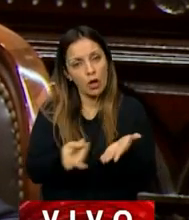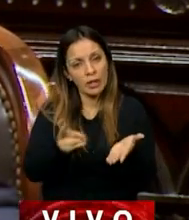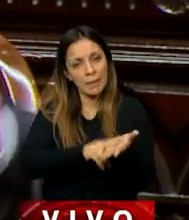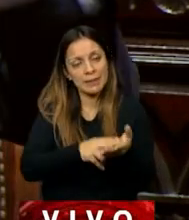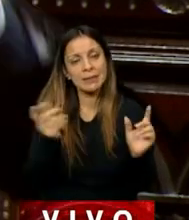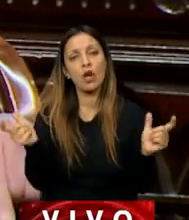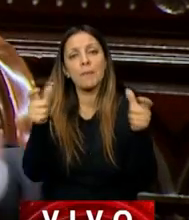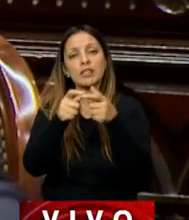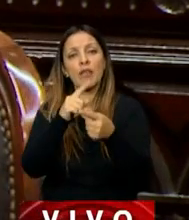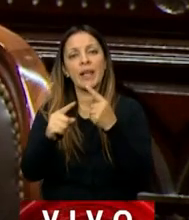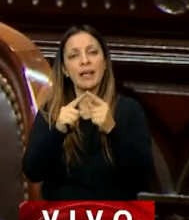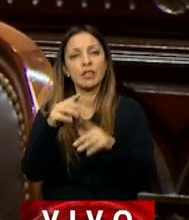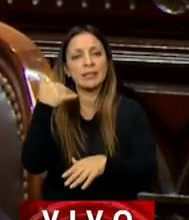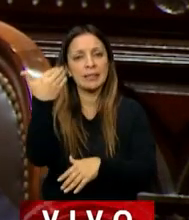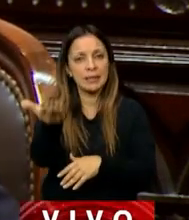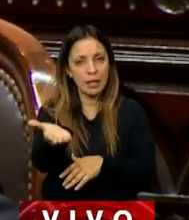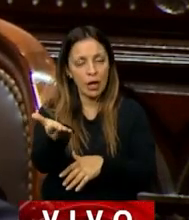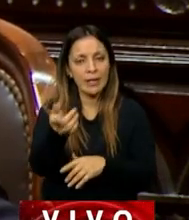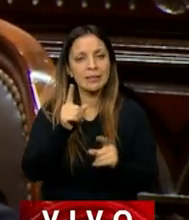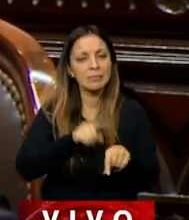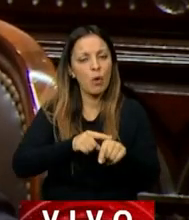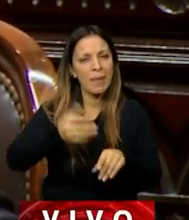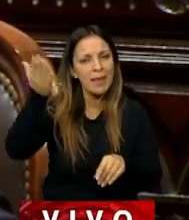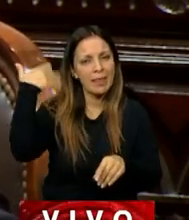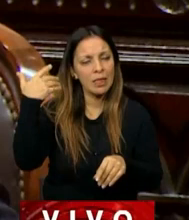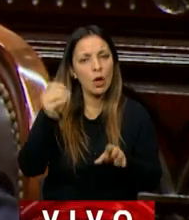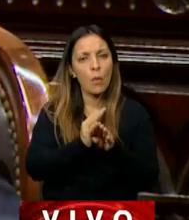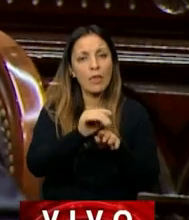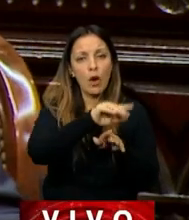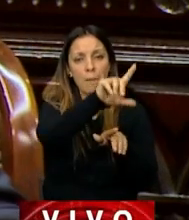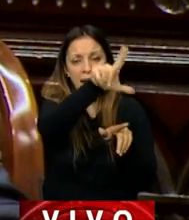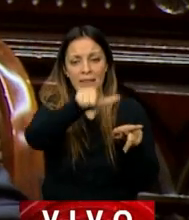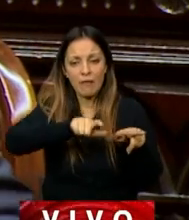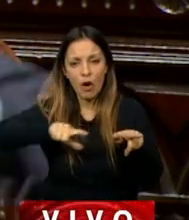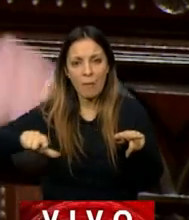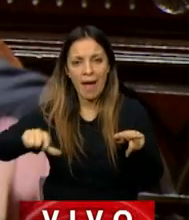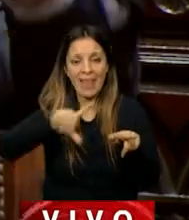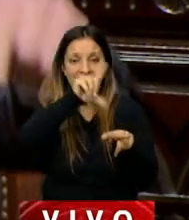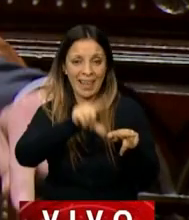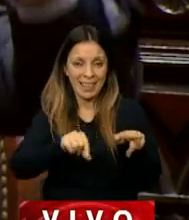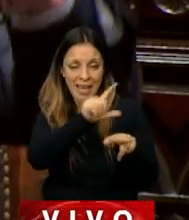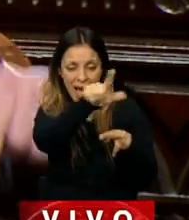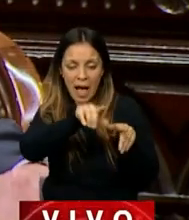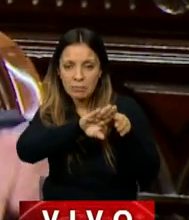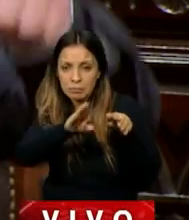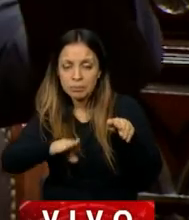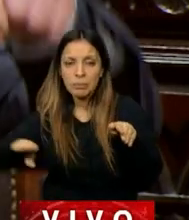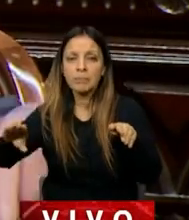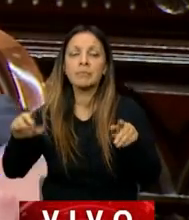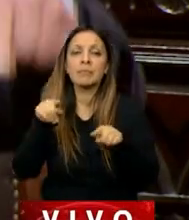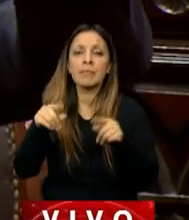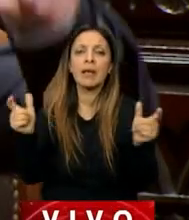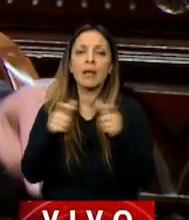Exteriores, donde en su momento, cuando se amplió la plataforma continental, tuvimos las reuniones informativas